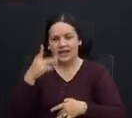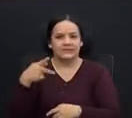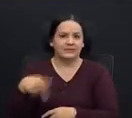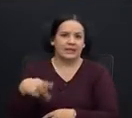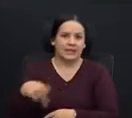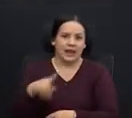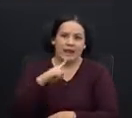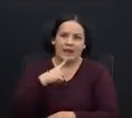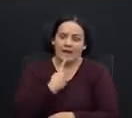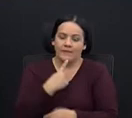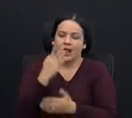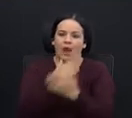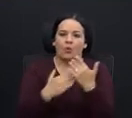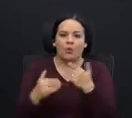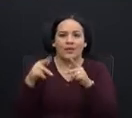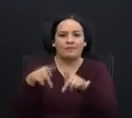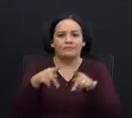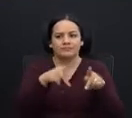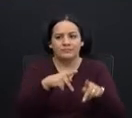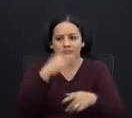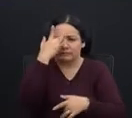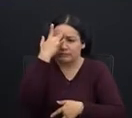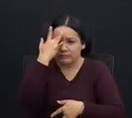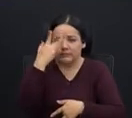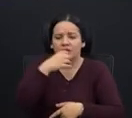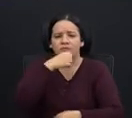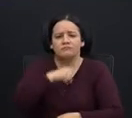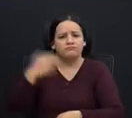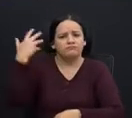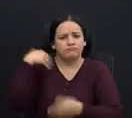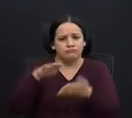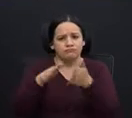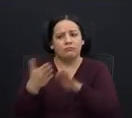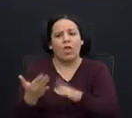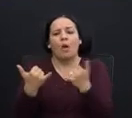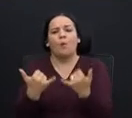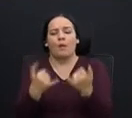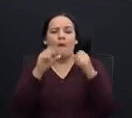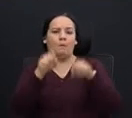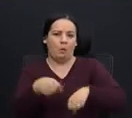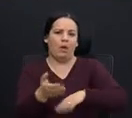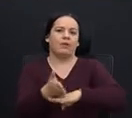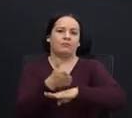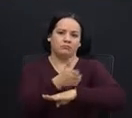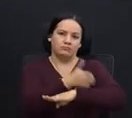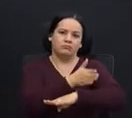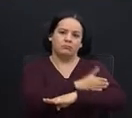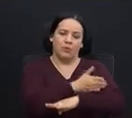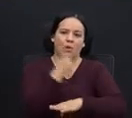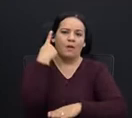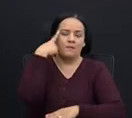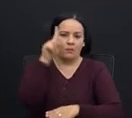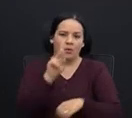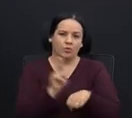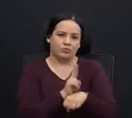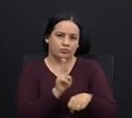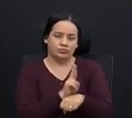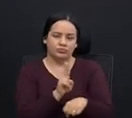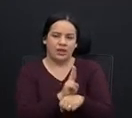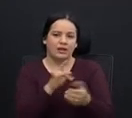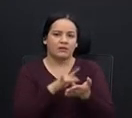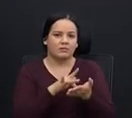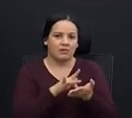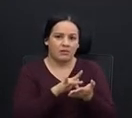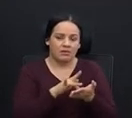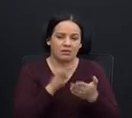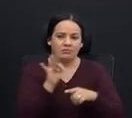antiguamente morían, pero que hoy en día pueden ser recuperados al disponerse de tratamientos específicos y de recursos